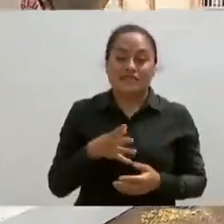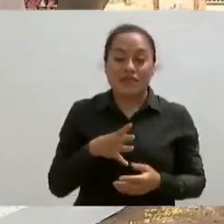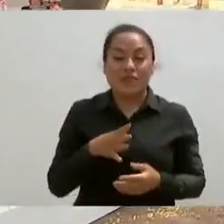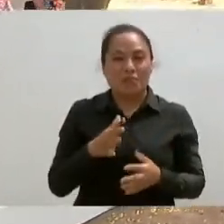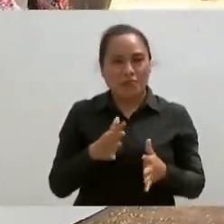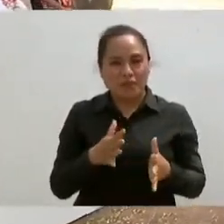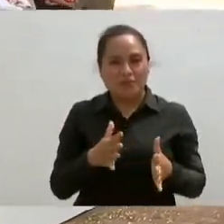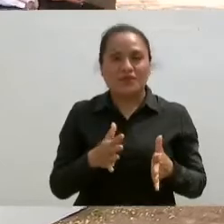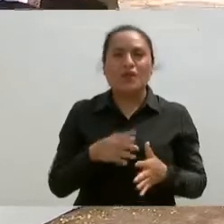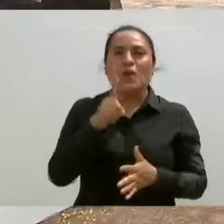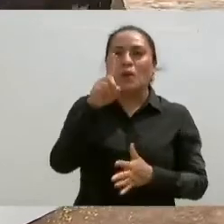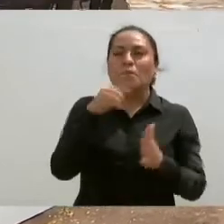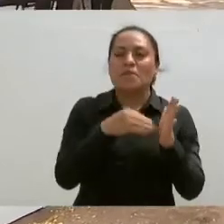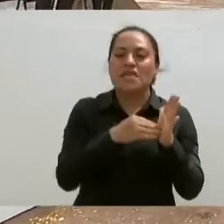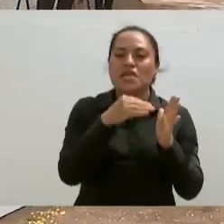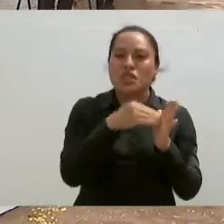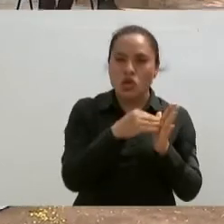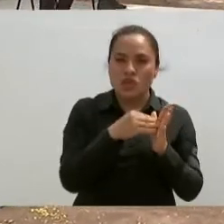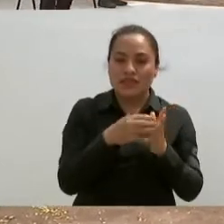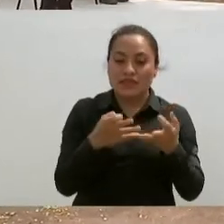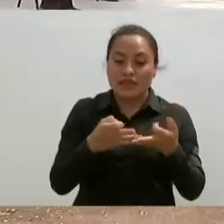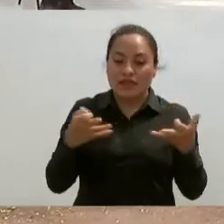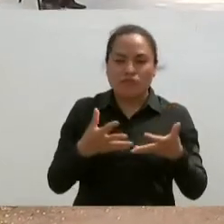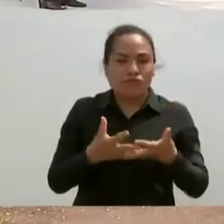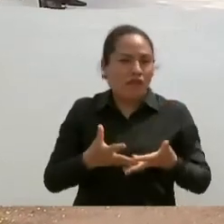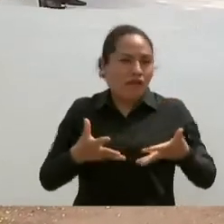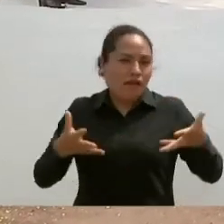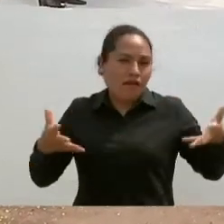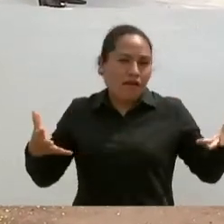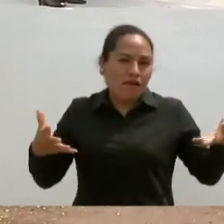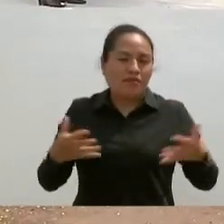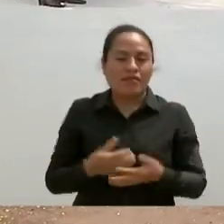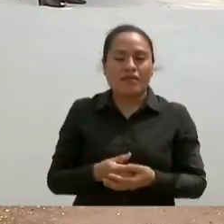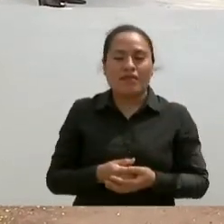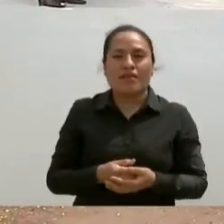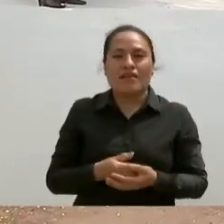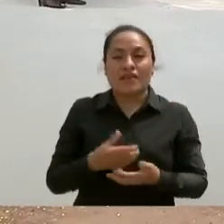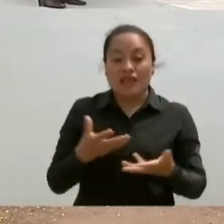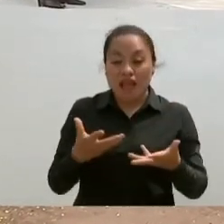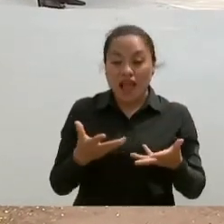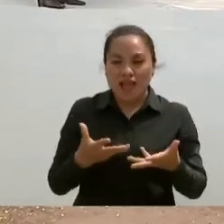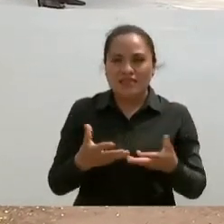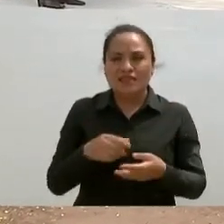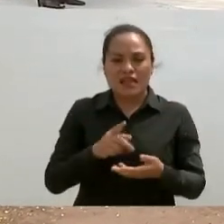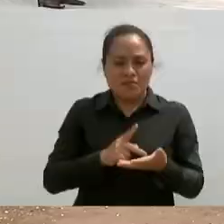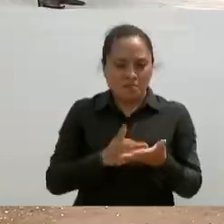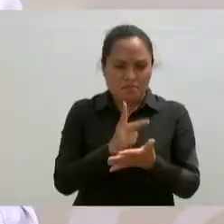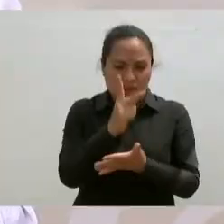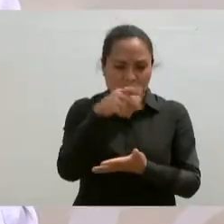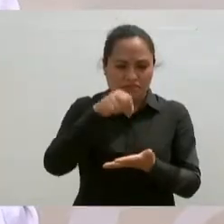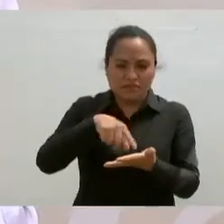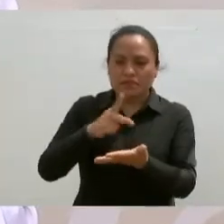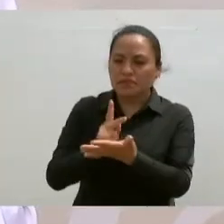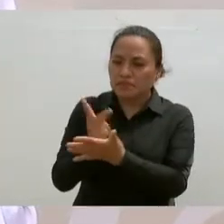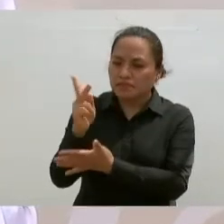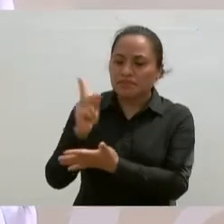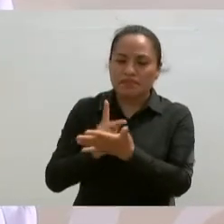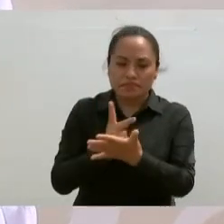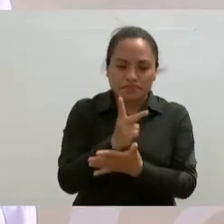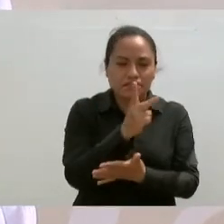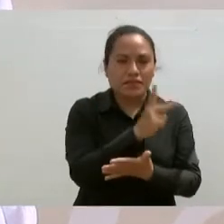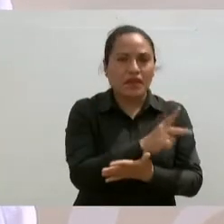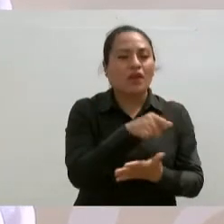cerca de 1 millón de hectáreas que se están sembrando con